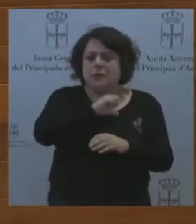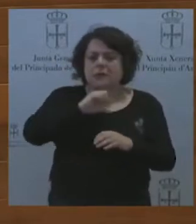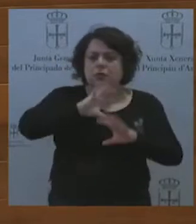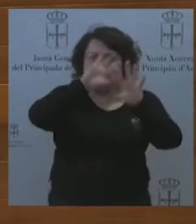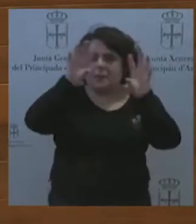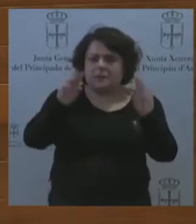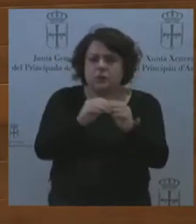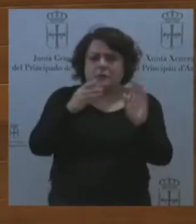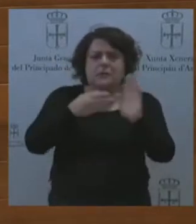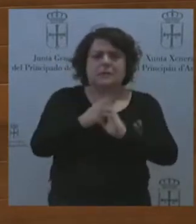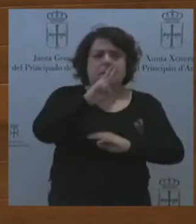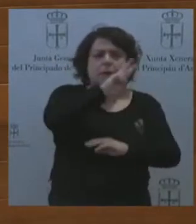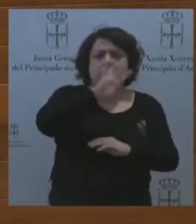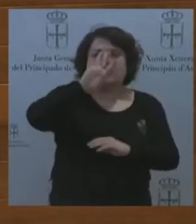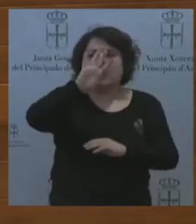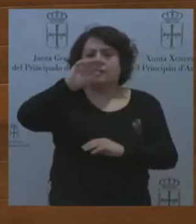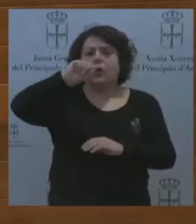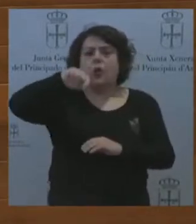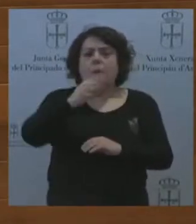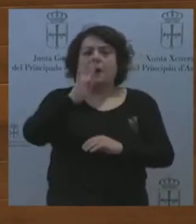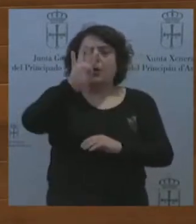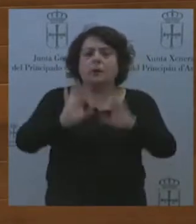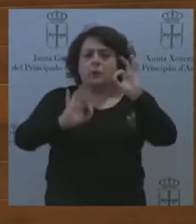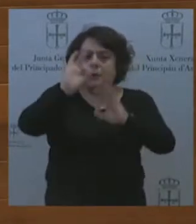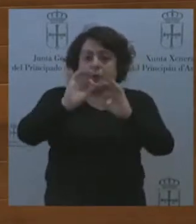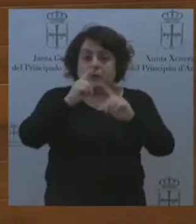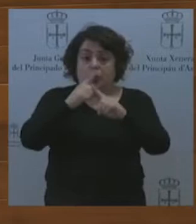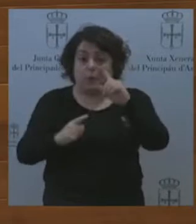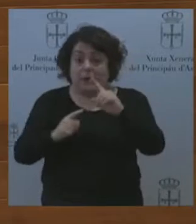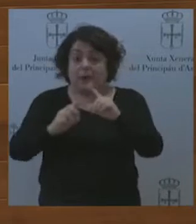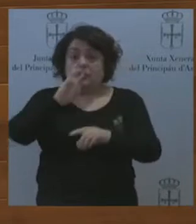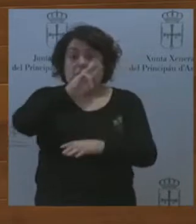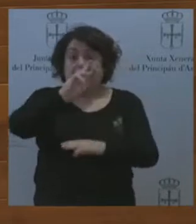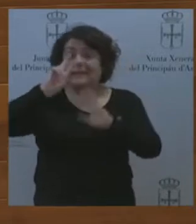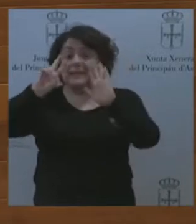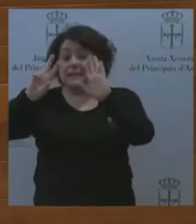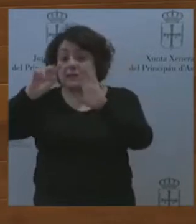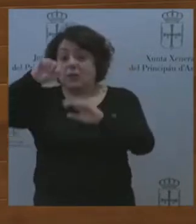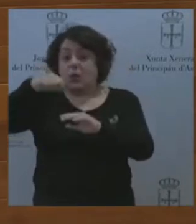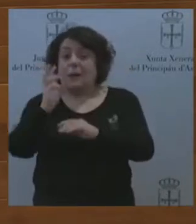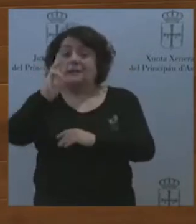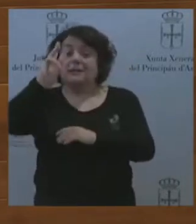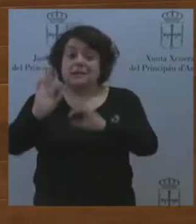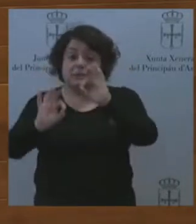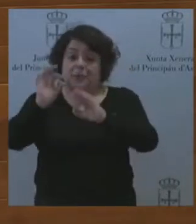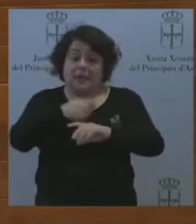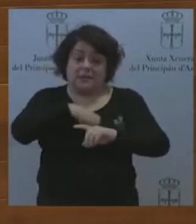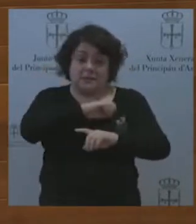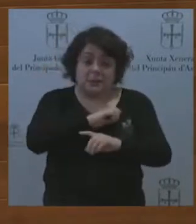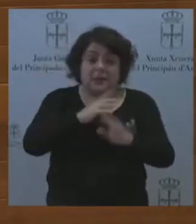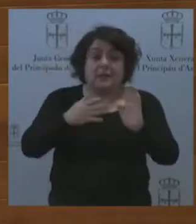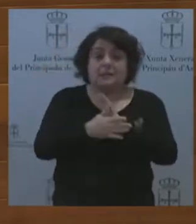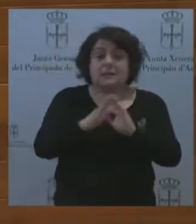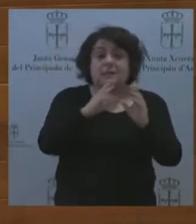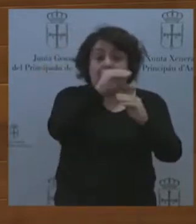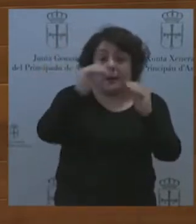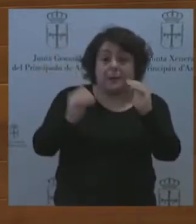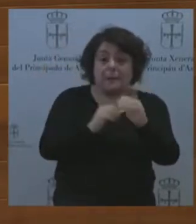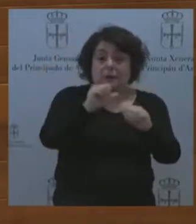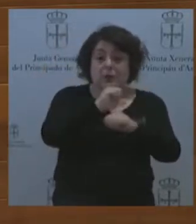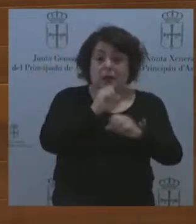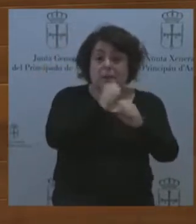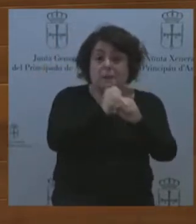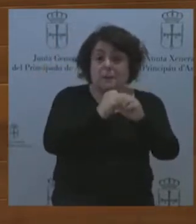a la media nacional del 37,3% y la menor tasa de empleo del conjunto del país, un 17,3% frente a un